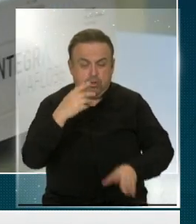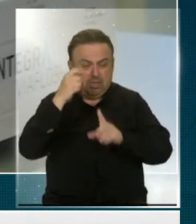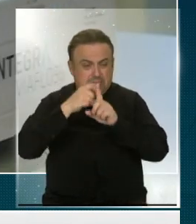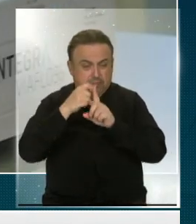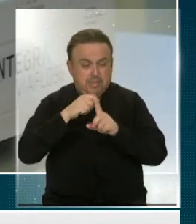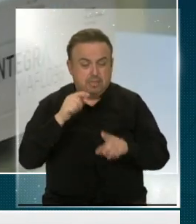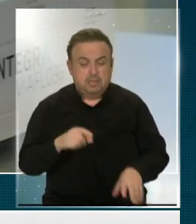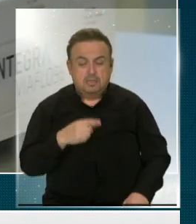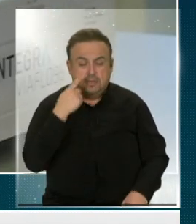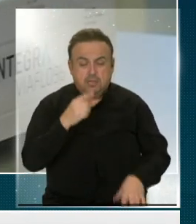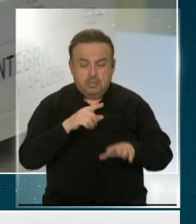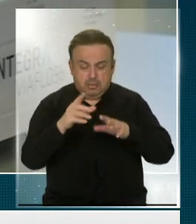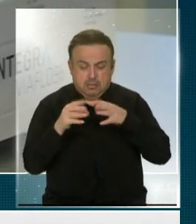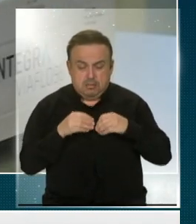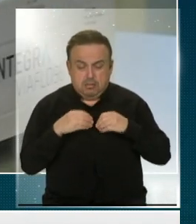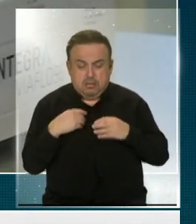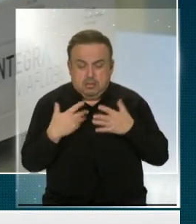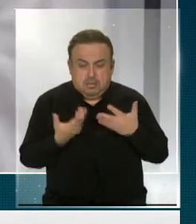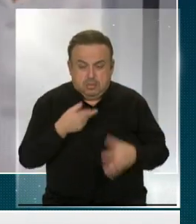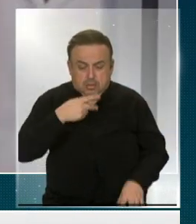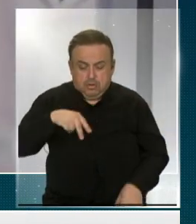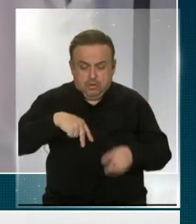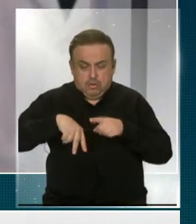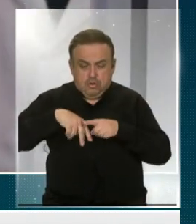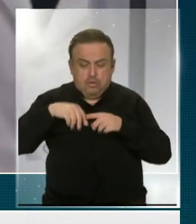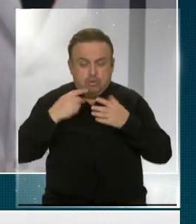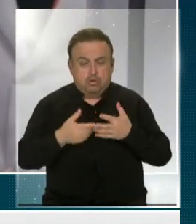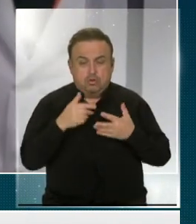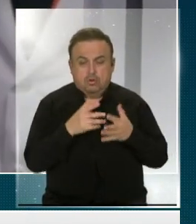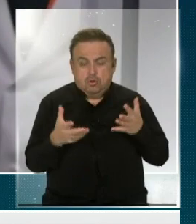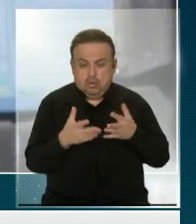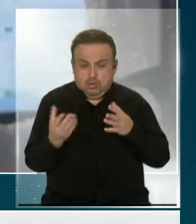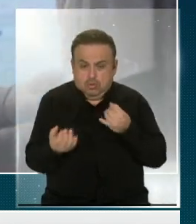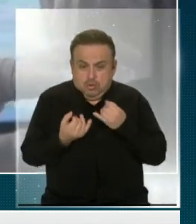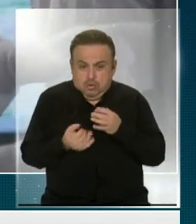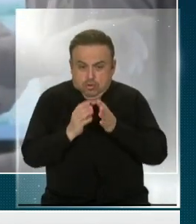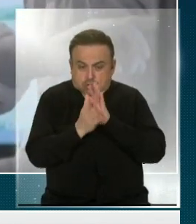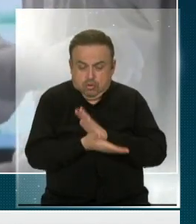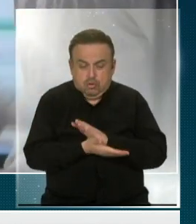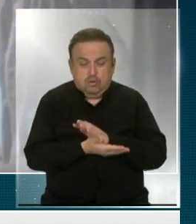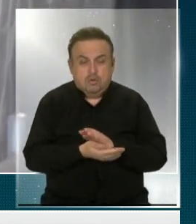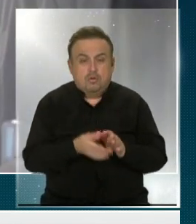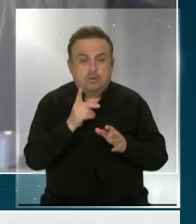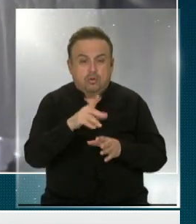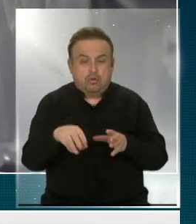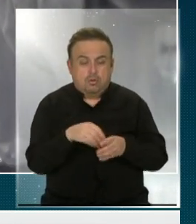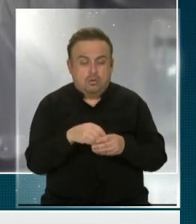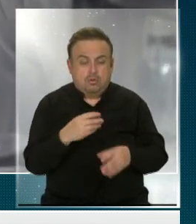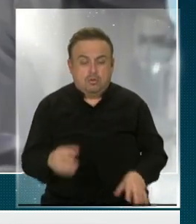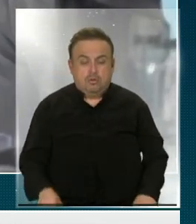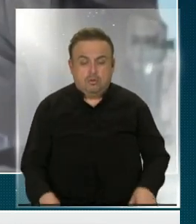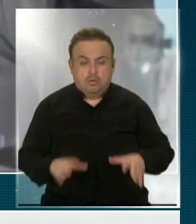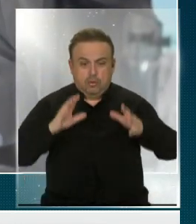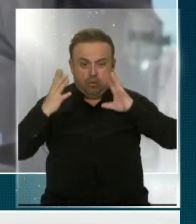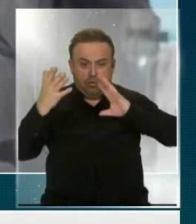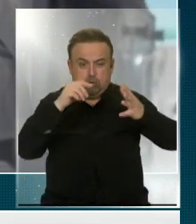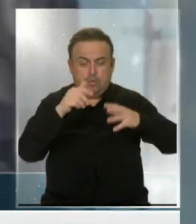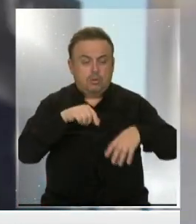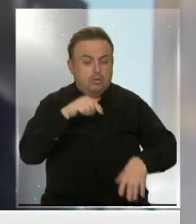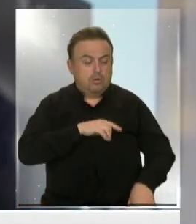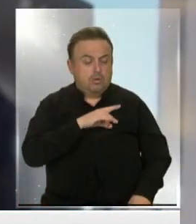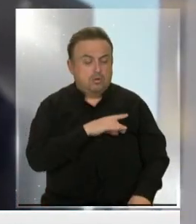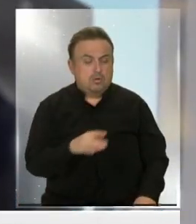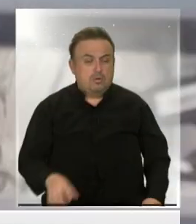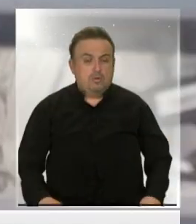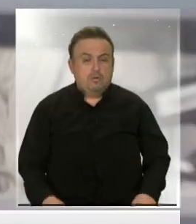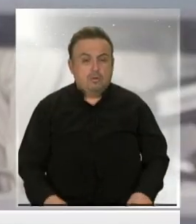se hayan enrollado personas de todo el rango de edad y incluyen también el grupo de riesgo y aquí en chile